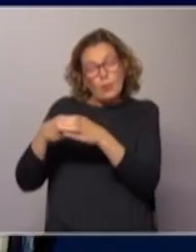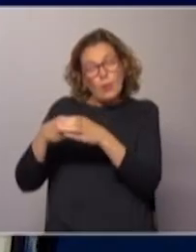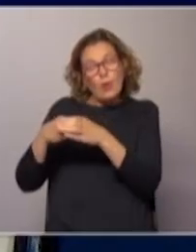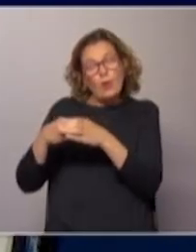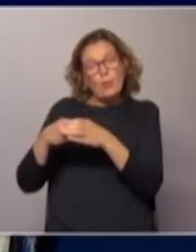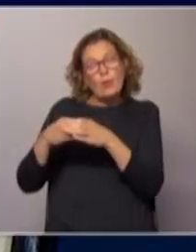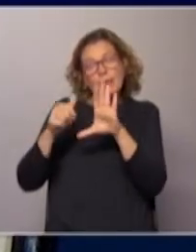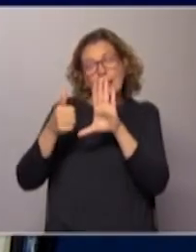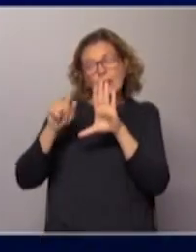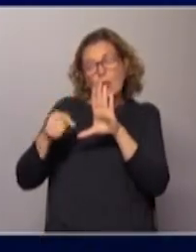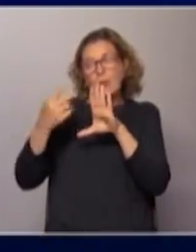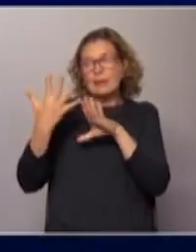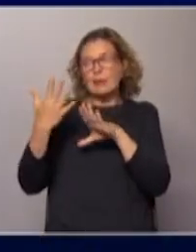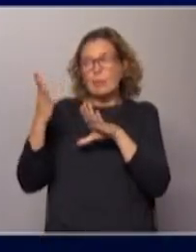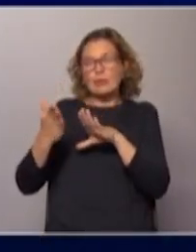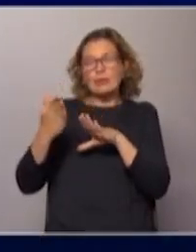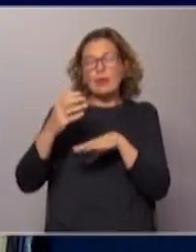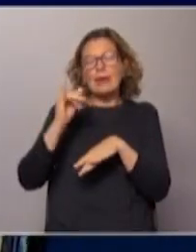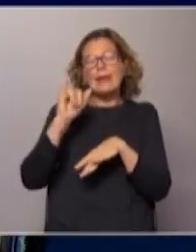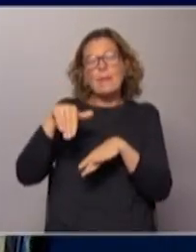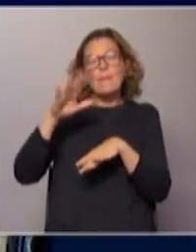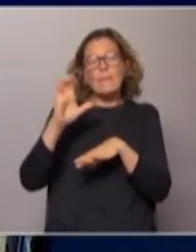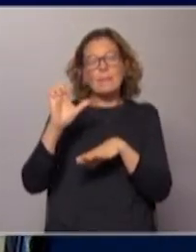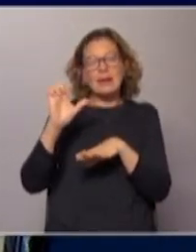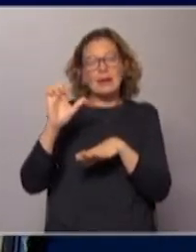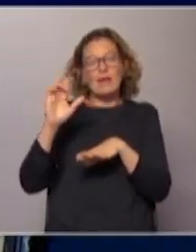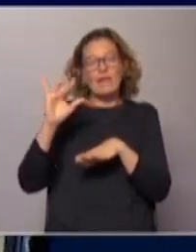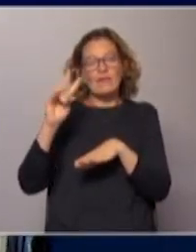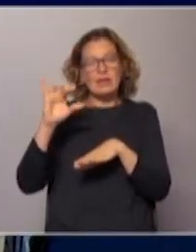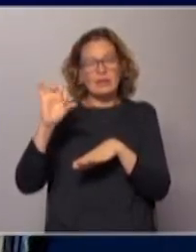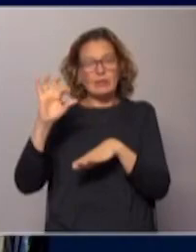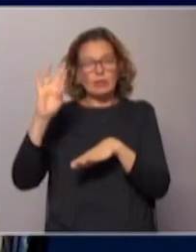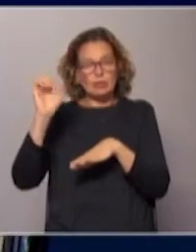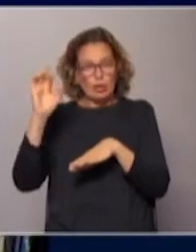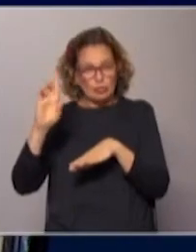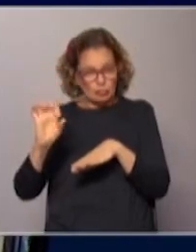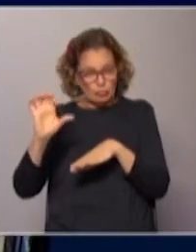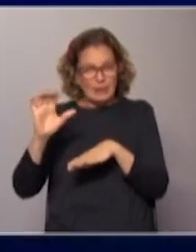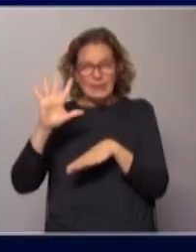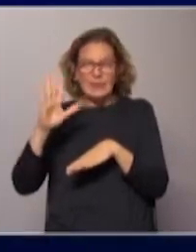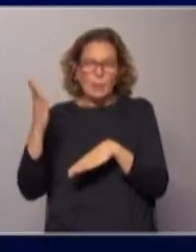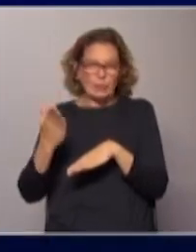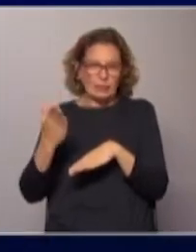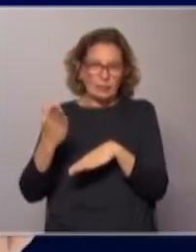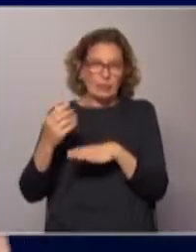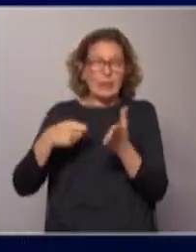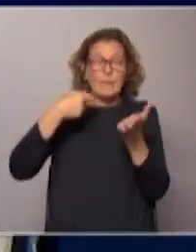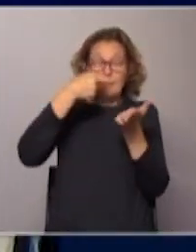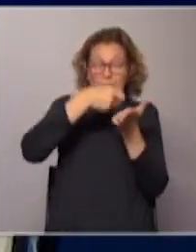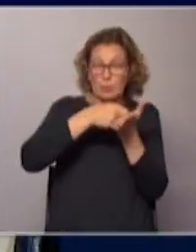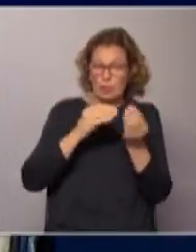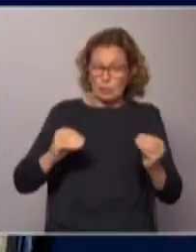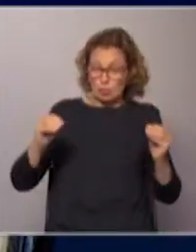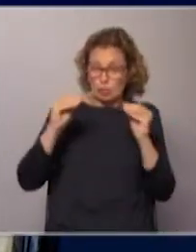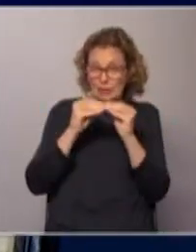es algo así como el seis y medio por ciento nosotros proponemos bajarlo a cinco imprevistos refuerzo a digamos dos y medio por ciento del presupuesto del supuesto